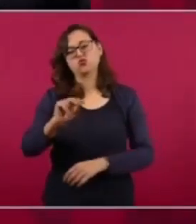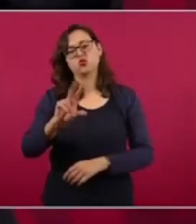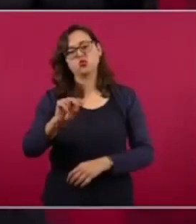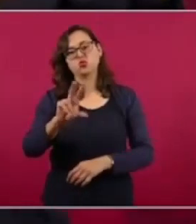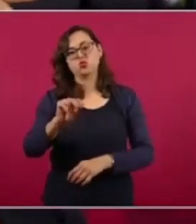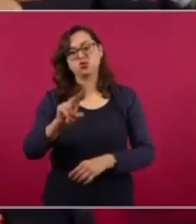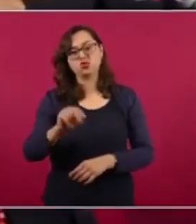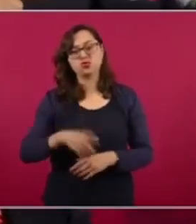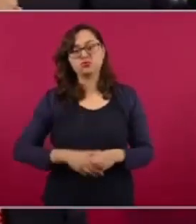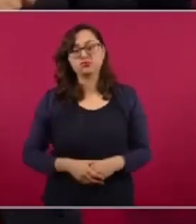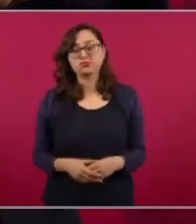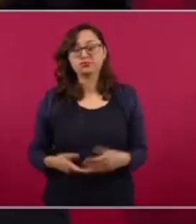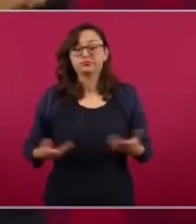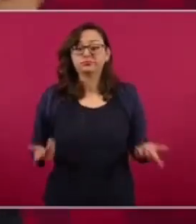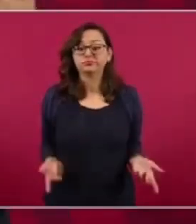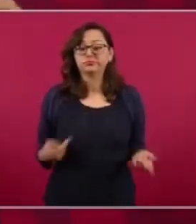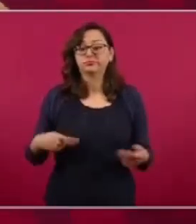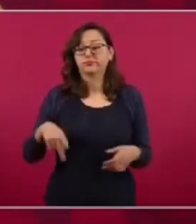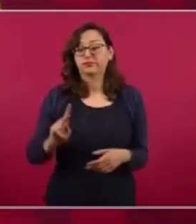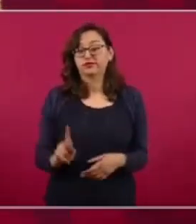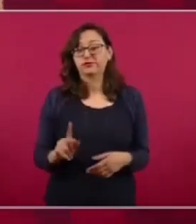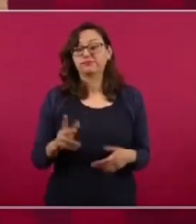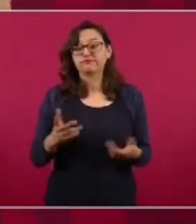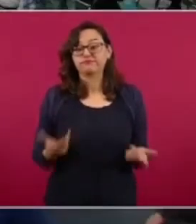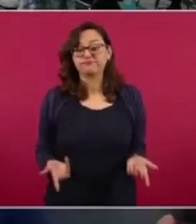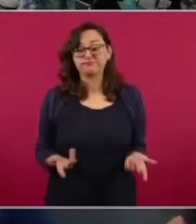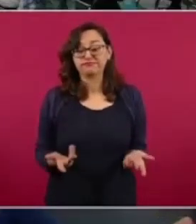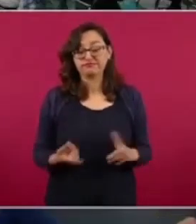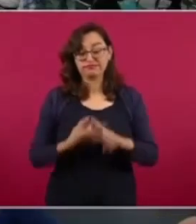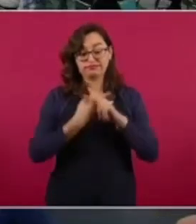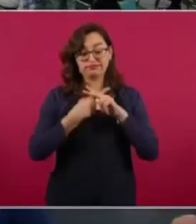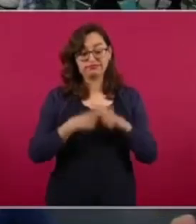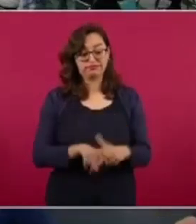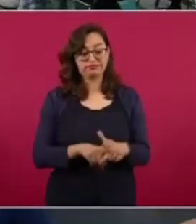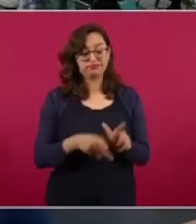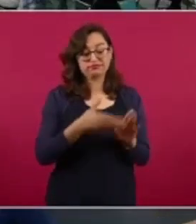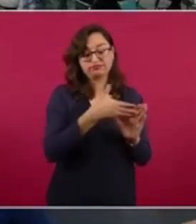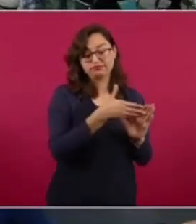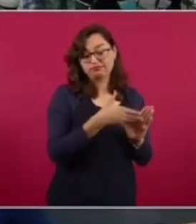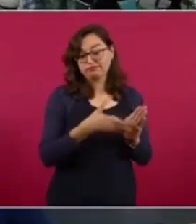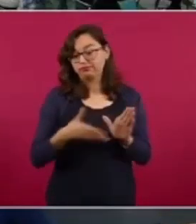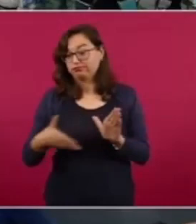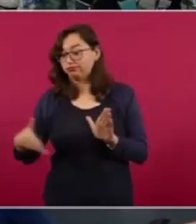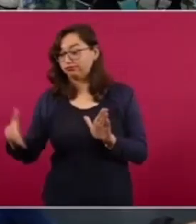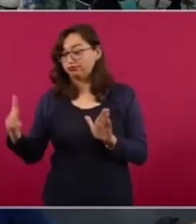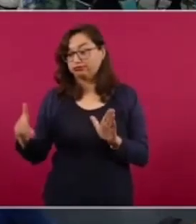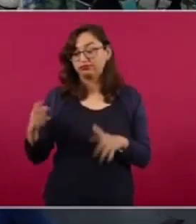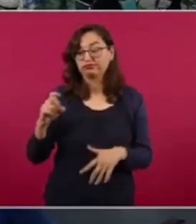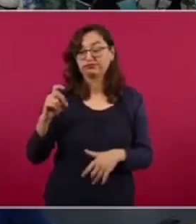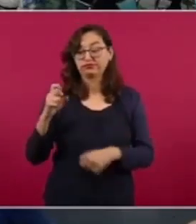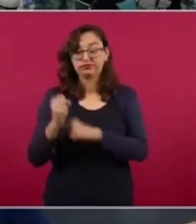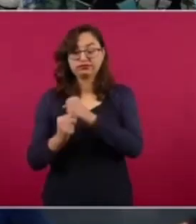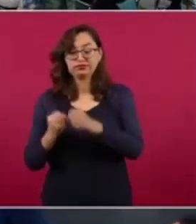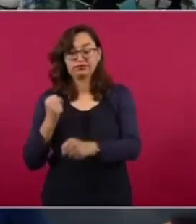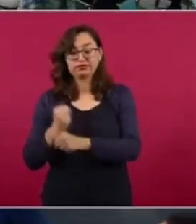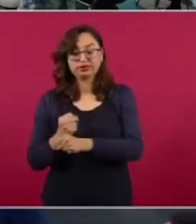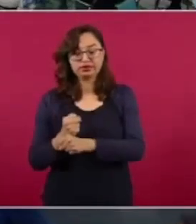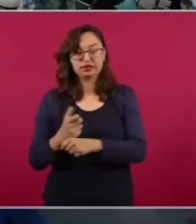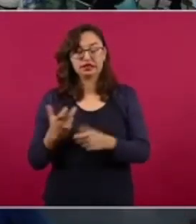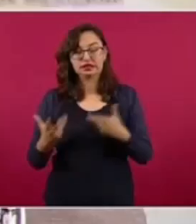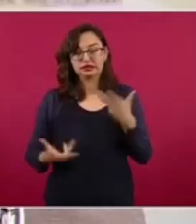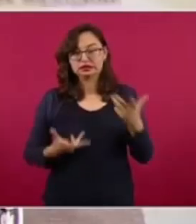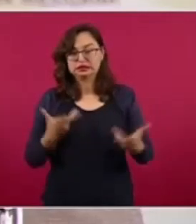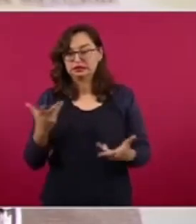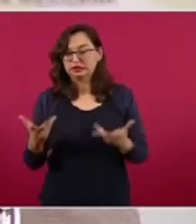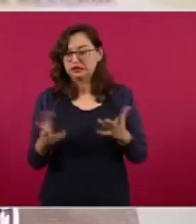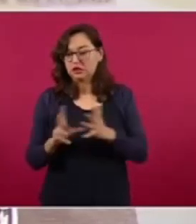80. Y como acababa de llegar con la bandera de la no reelección, pues no podía modificar